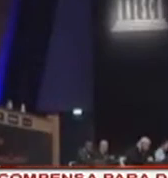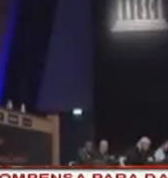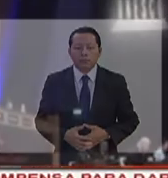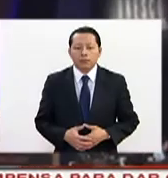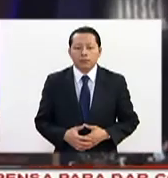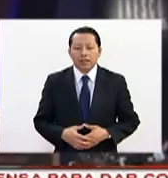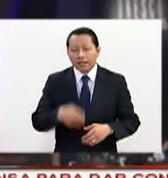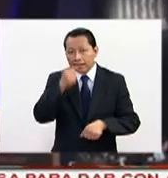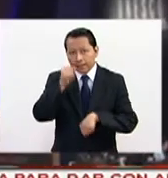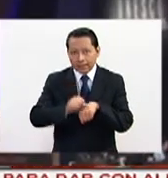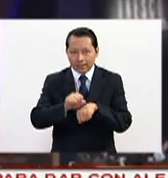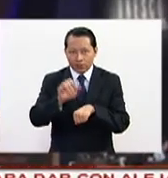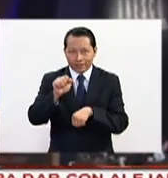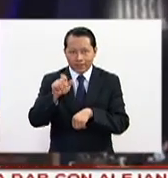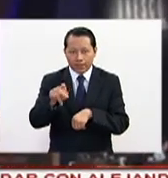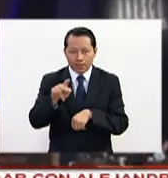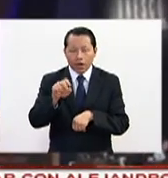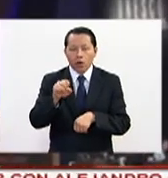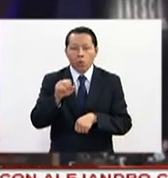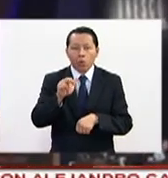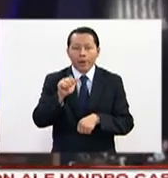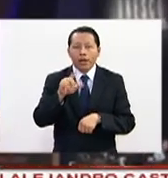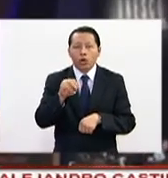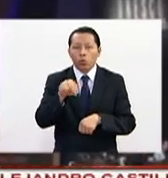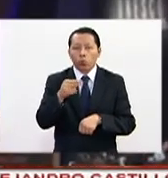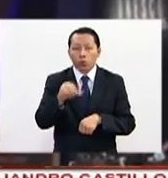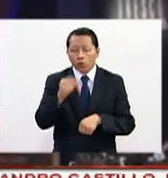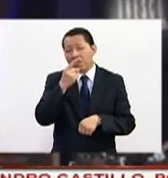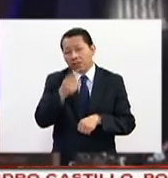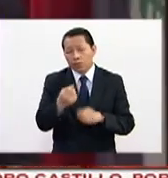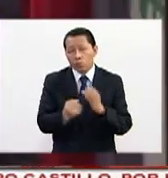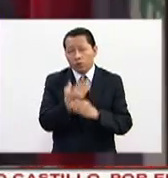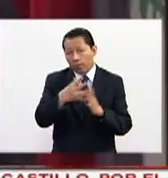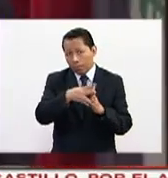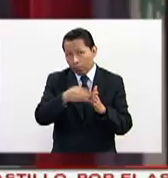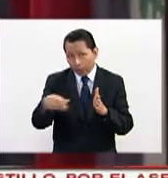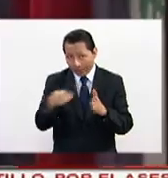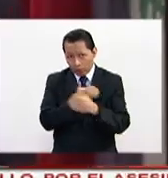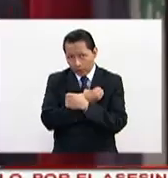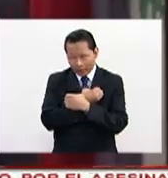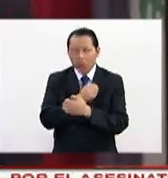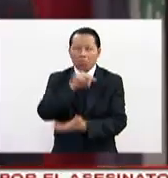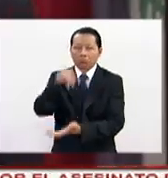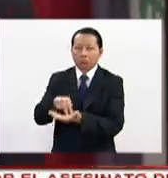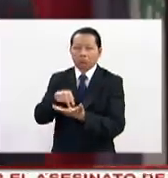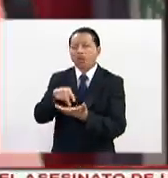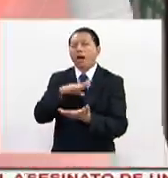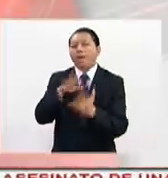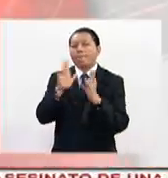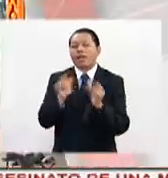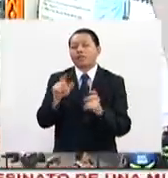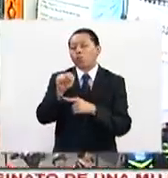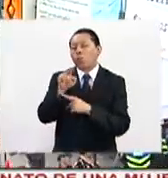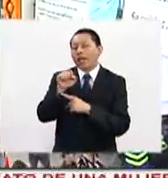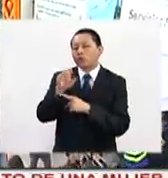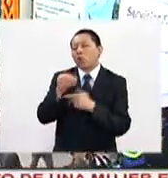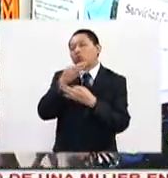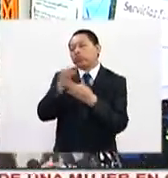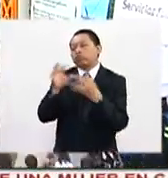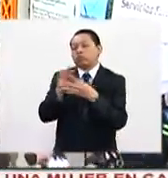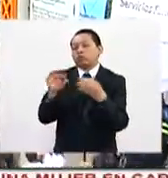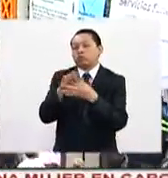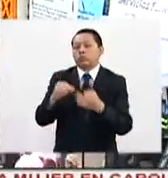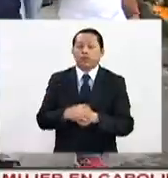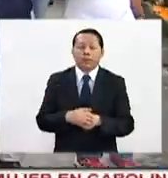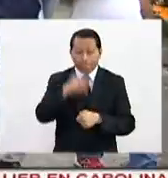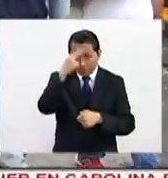El secretario Aurelio Nuño destaca los avances del nuevo modelo educativo en la sede de la UNESCO en París. En